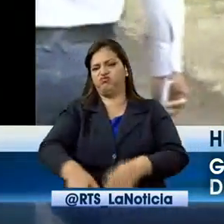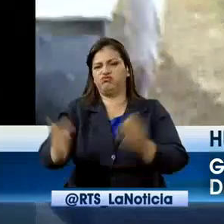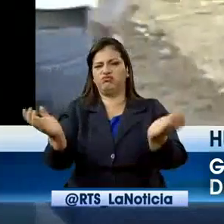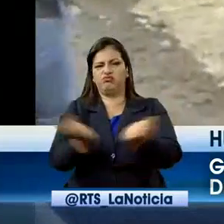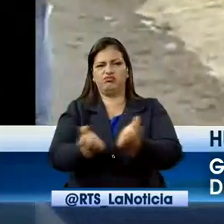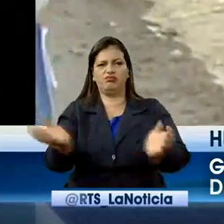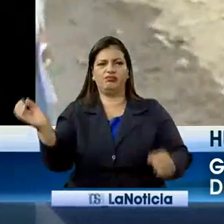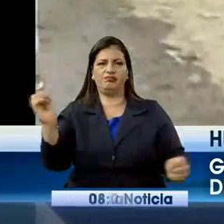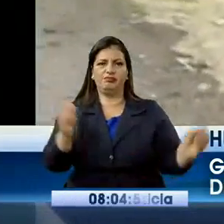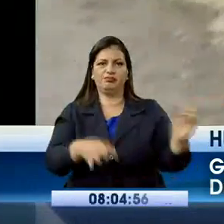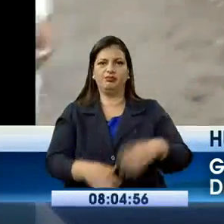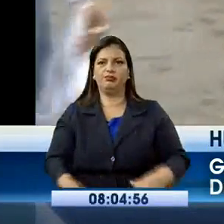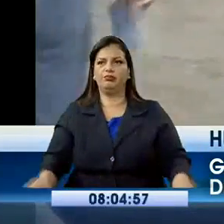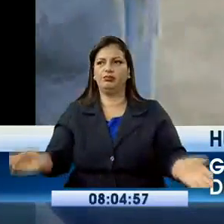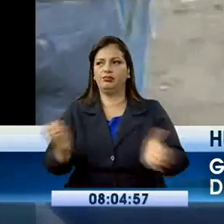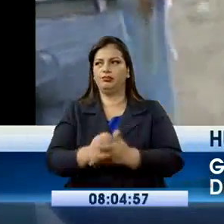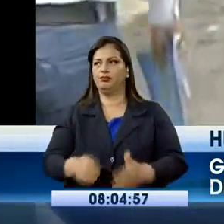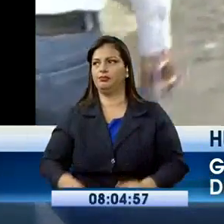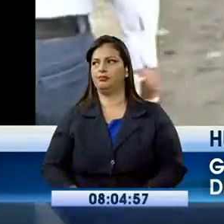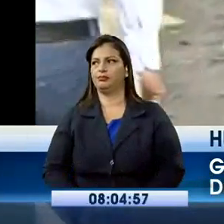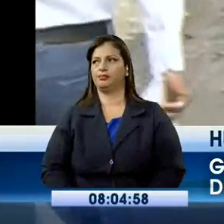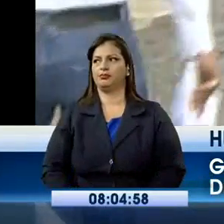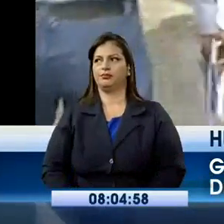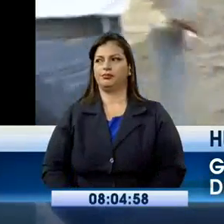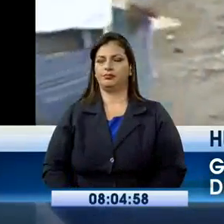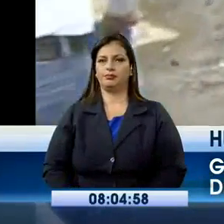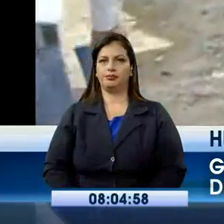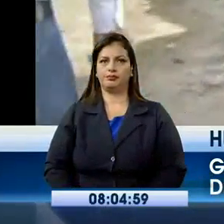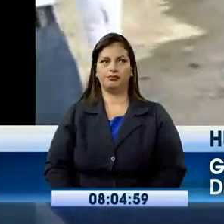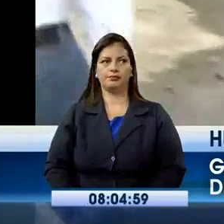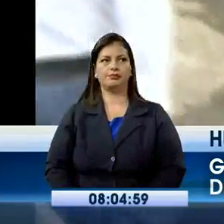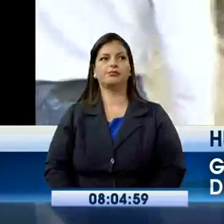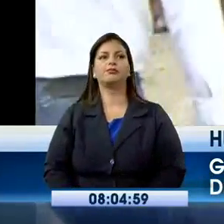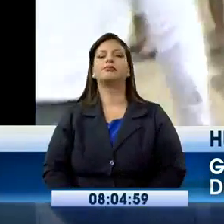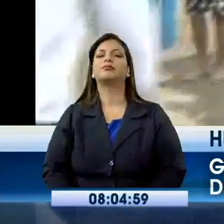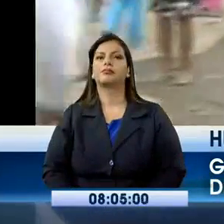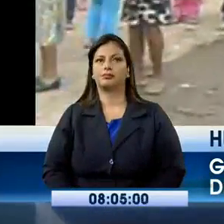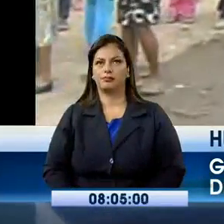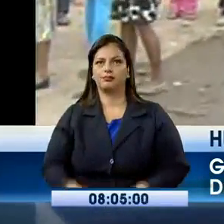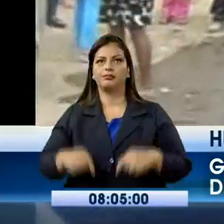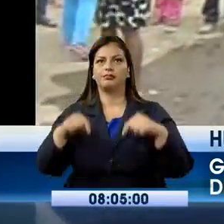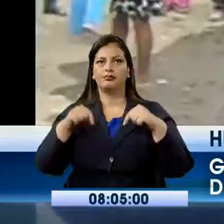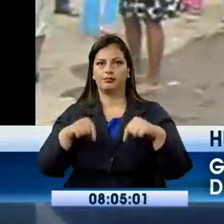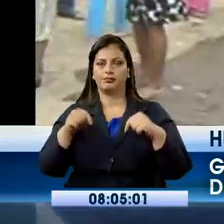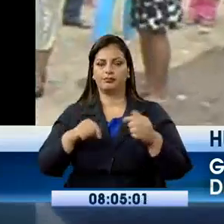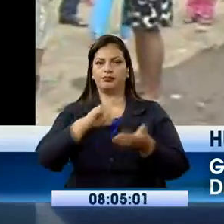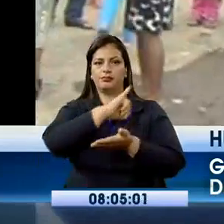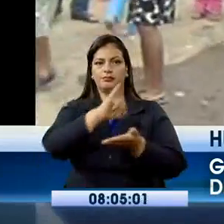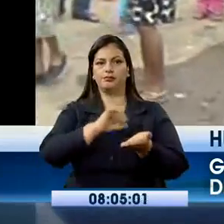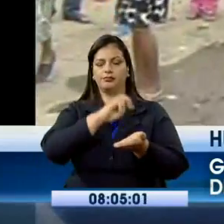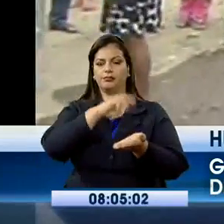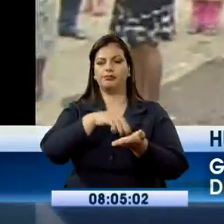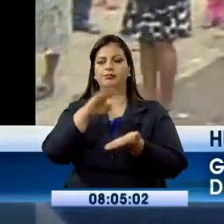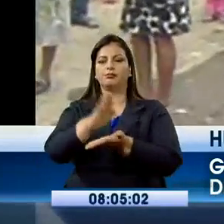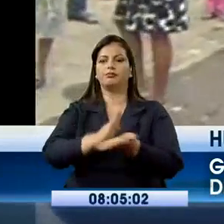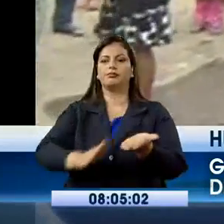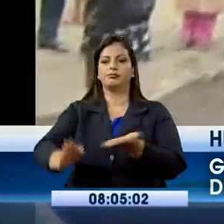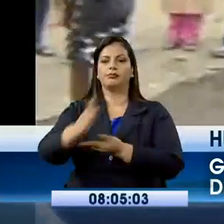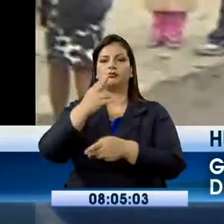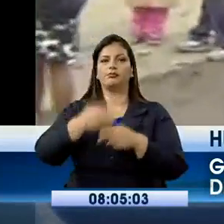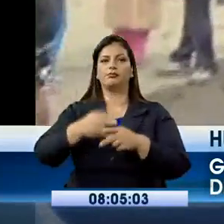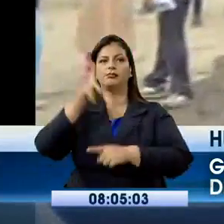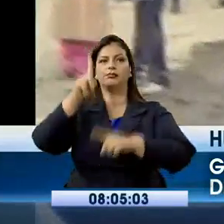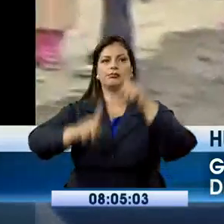no estamos en lo que es la cooperativa Estrella de Belén. El problema de los moradores es que hay una zanja que molesta, que lo que hace